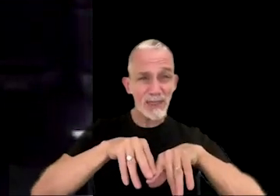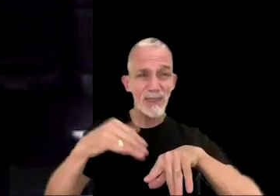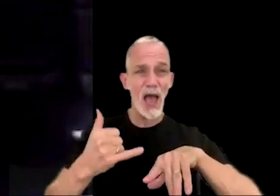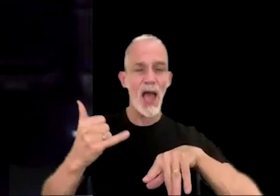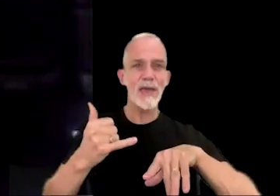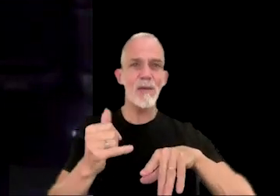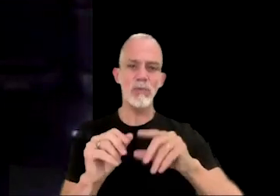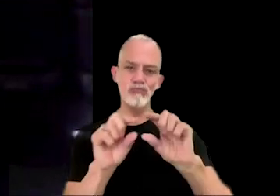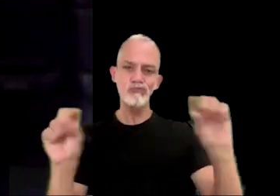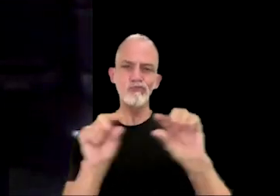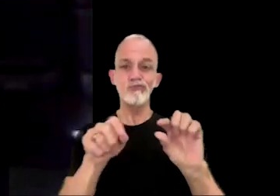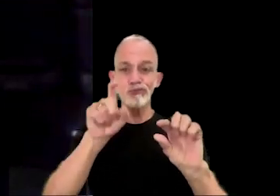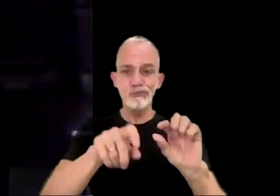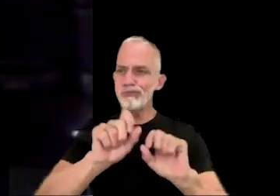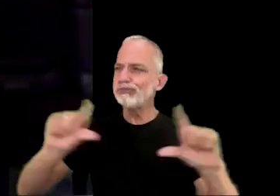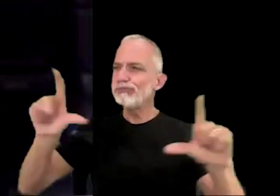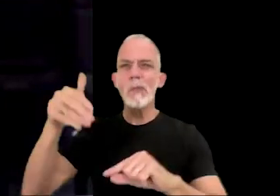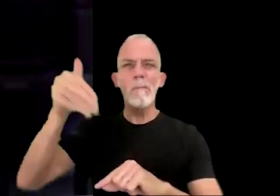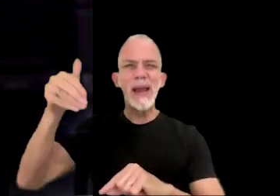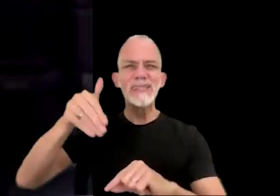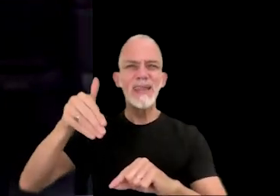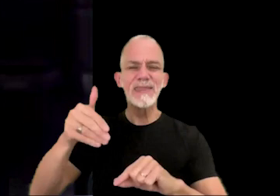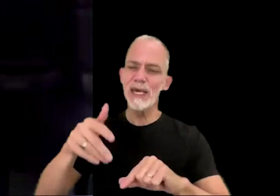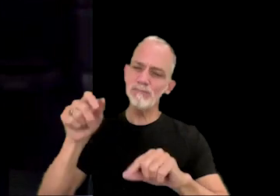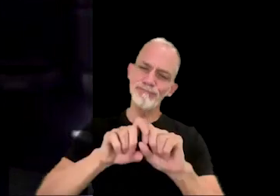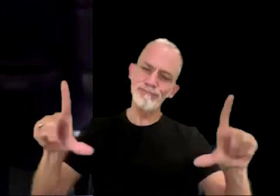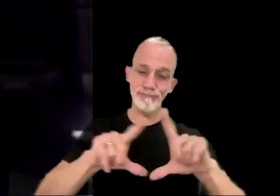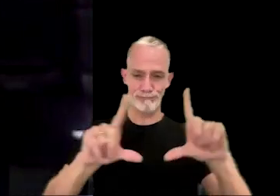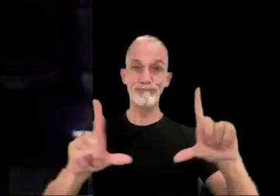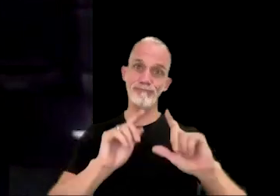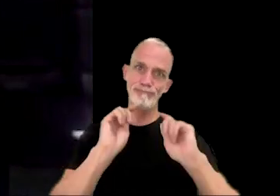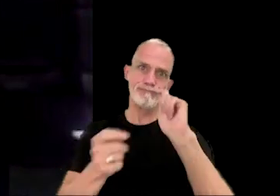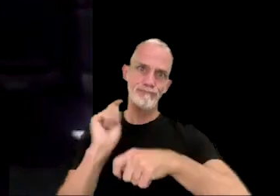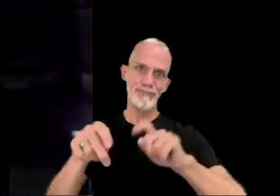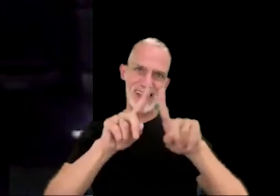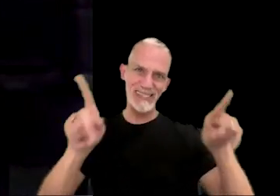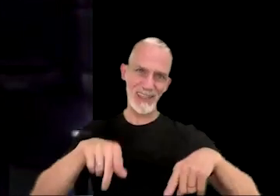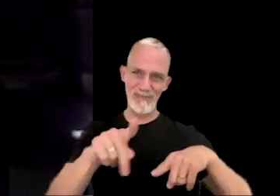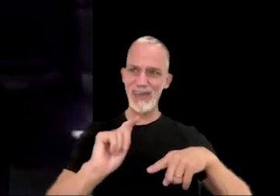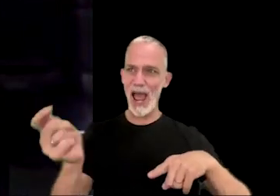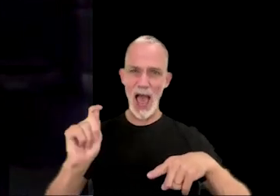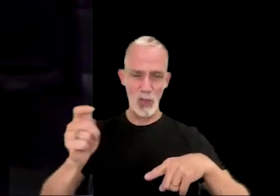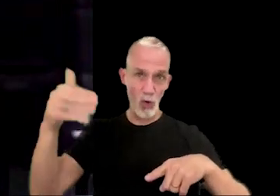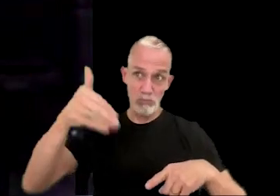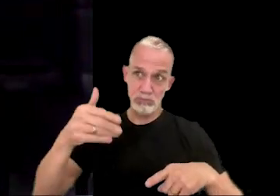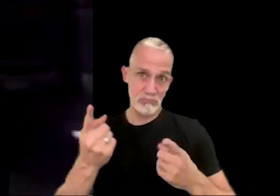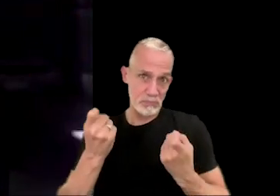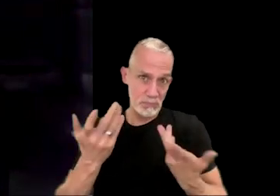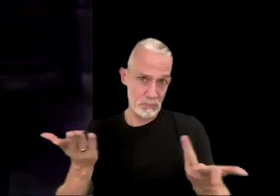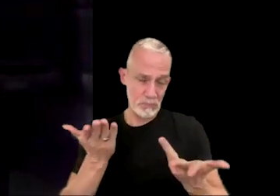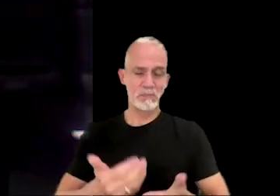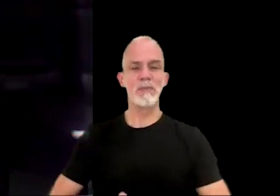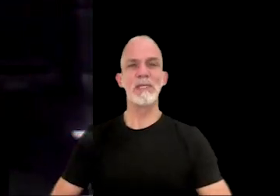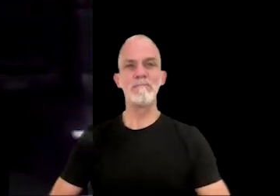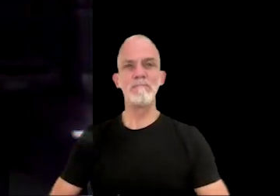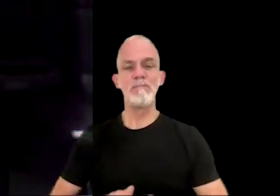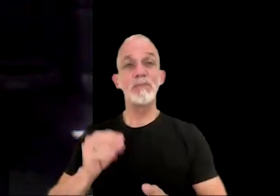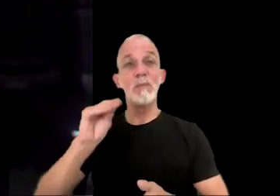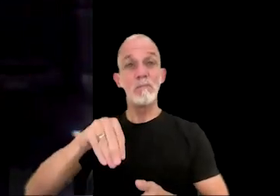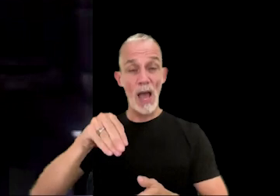link donde van a poder completar la asistencia porque entregaríamos certificado de asistencia para quienes lo requieran. Y